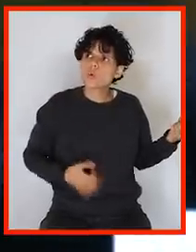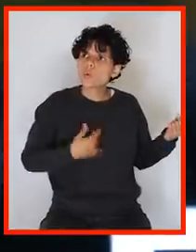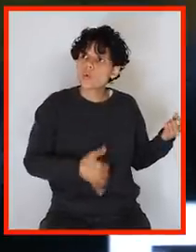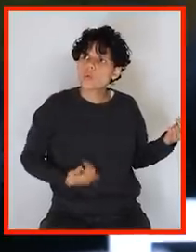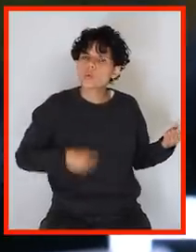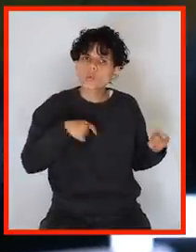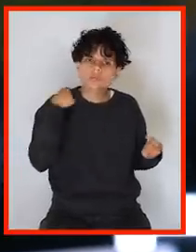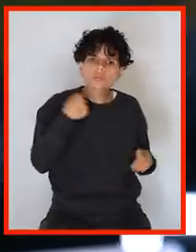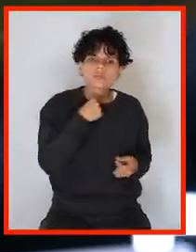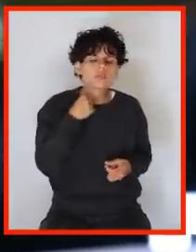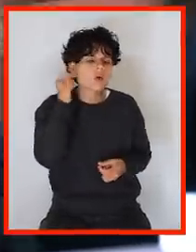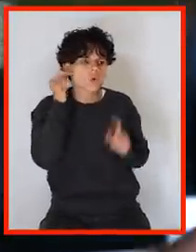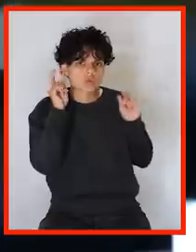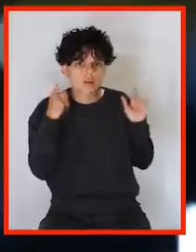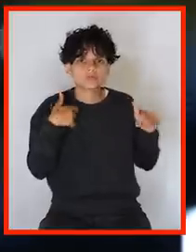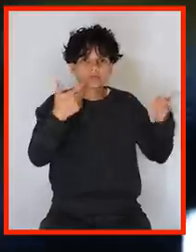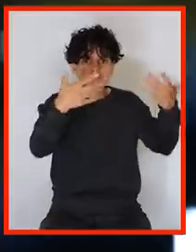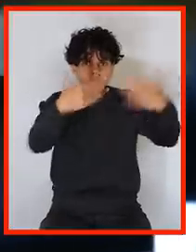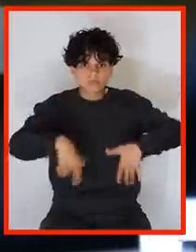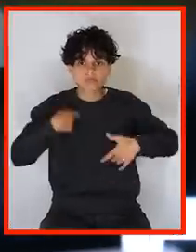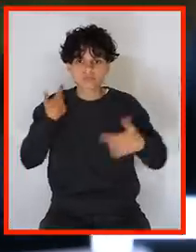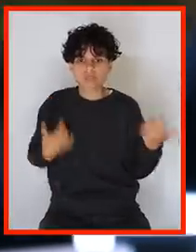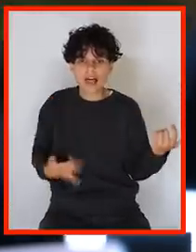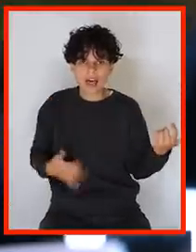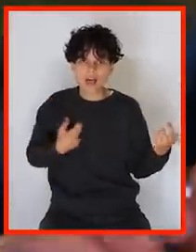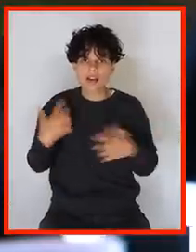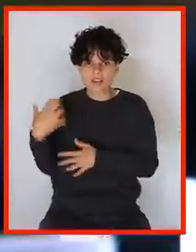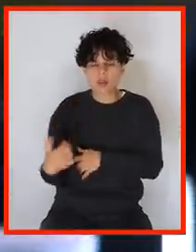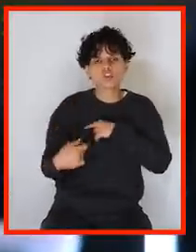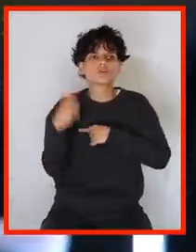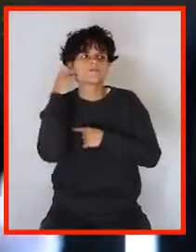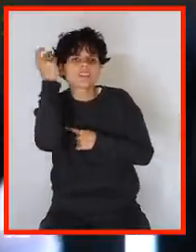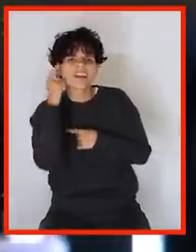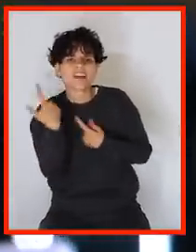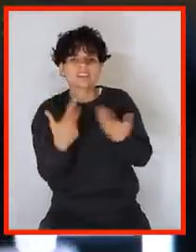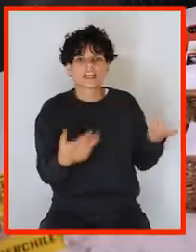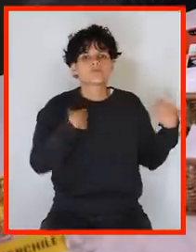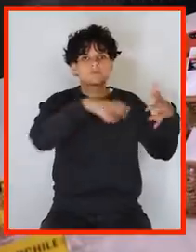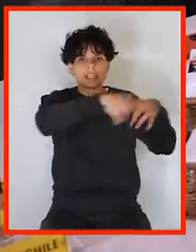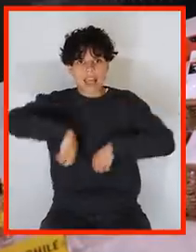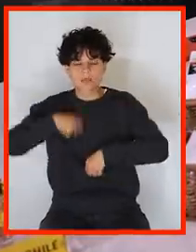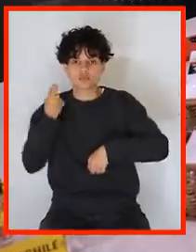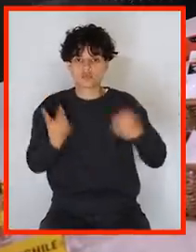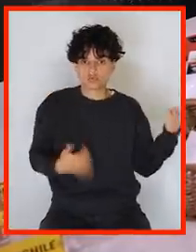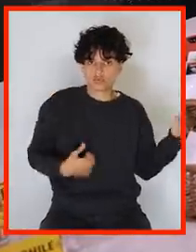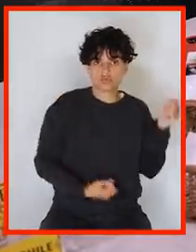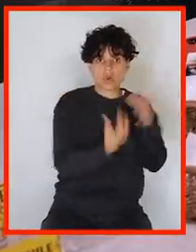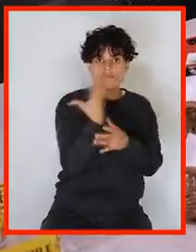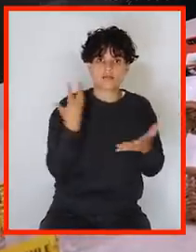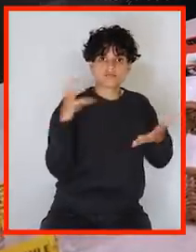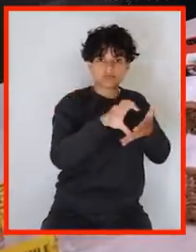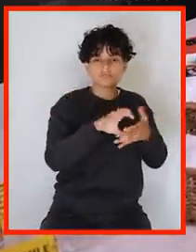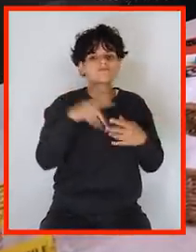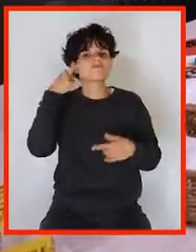está sonando. Sácamela de ahí, grabémosla. Y yo le creo una idea así rápido, la sacamos. Ya, hermano,